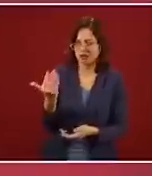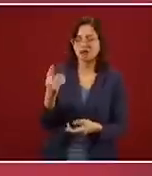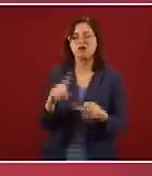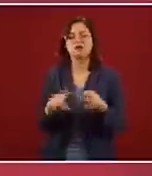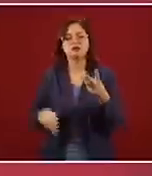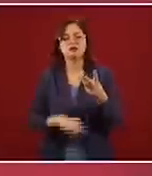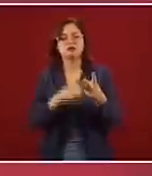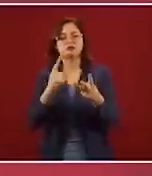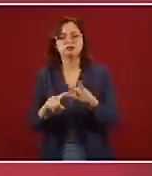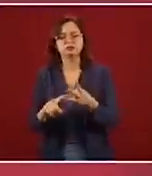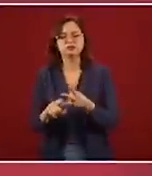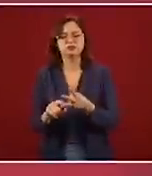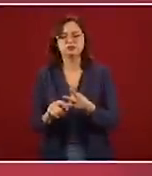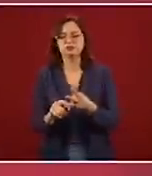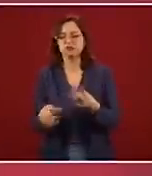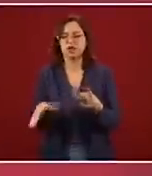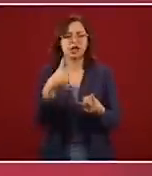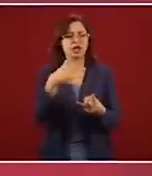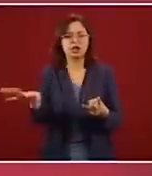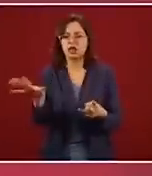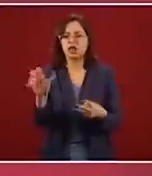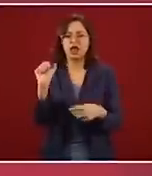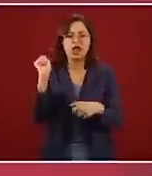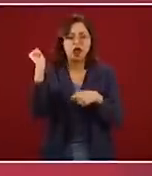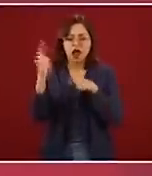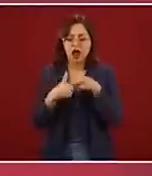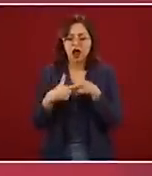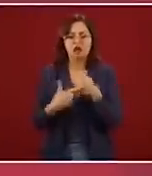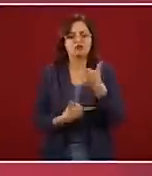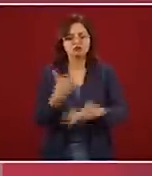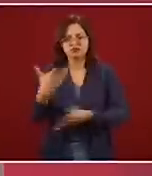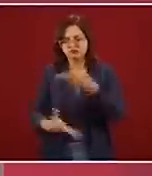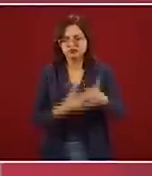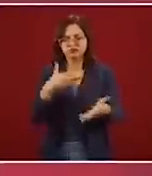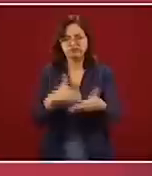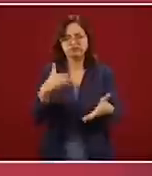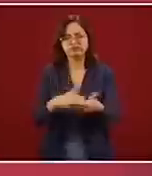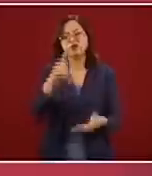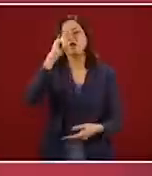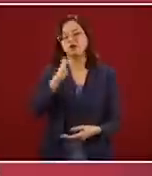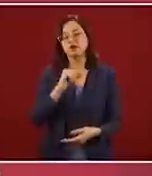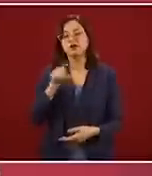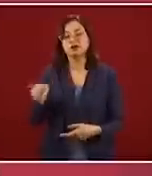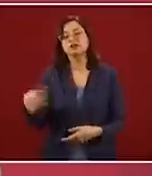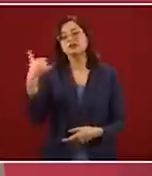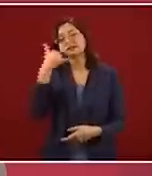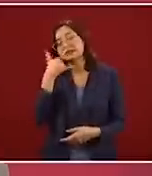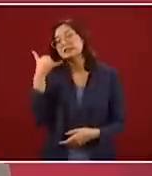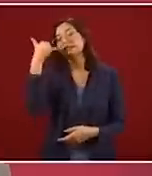sobre, en general, cualquier bloqueo al servicio. No es un número